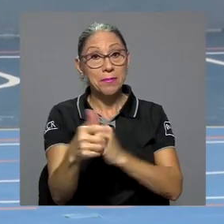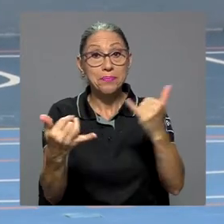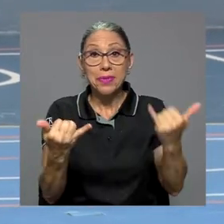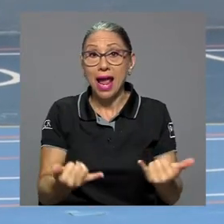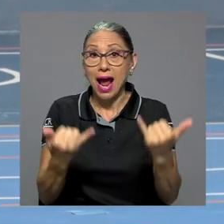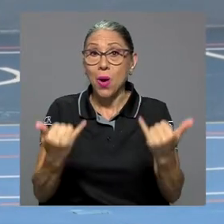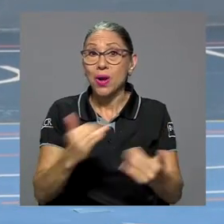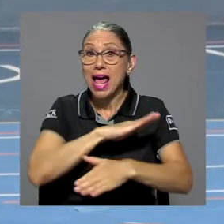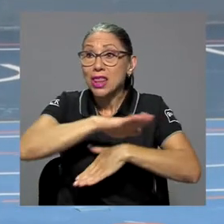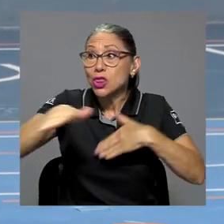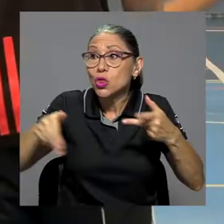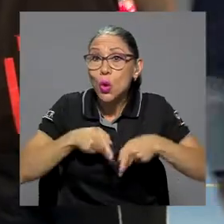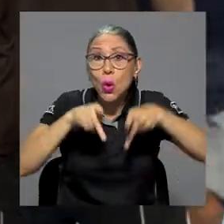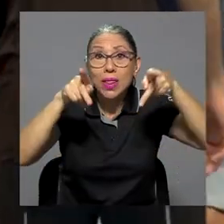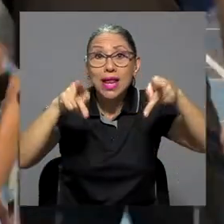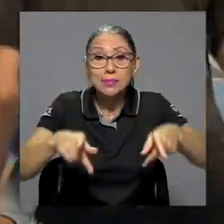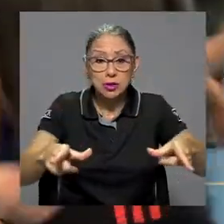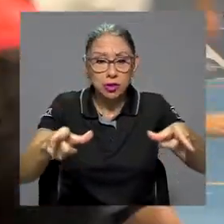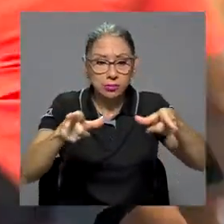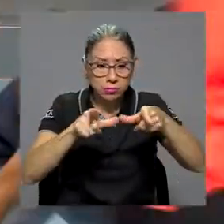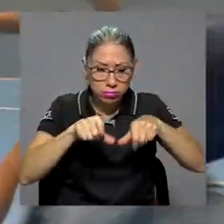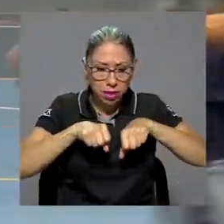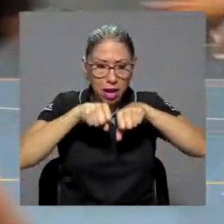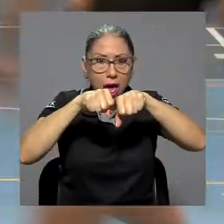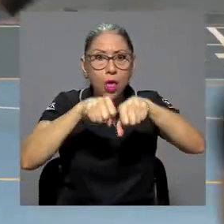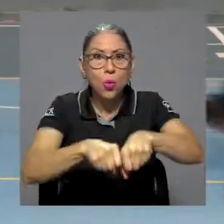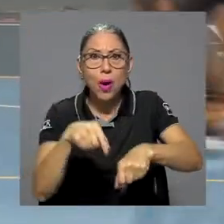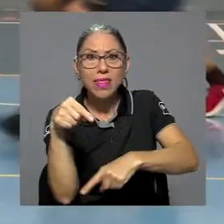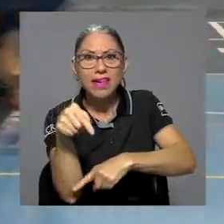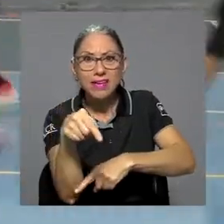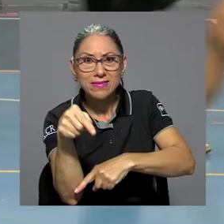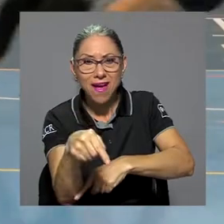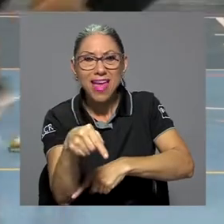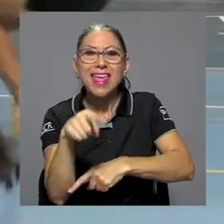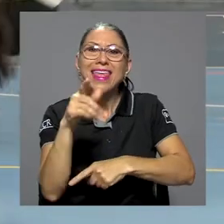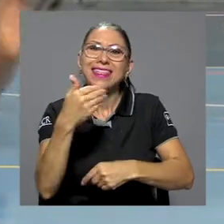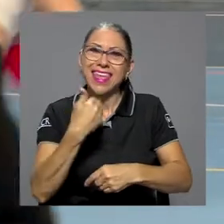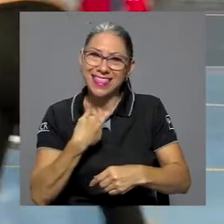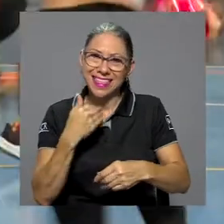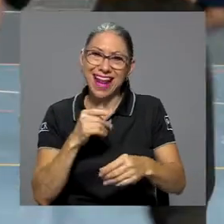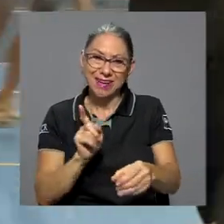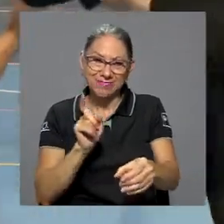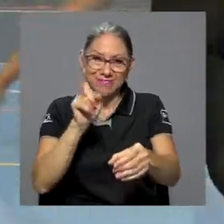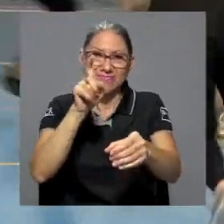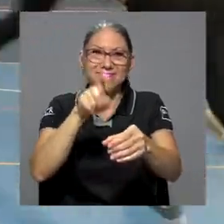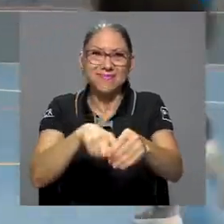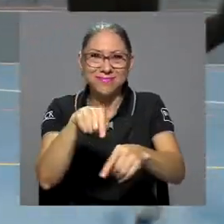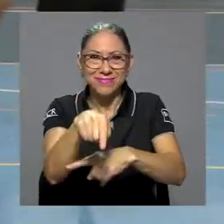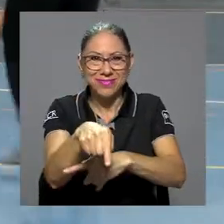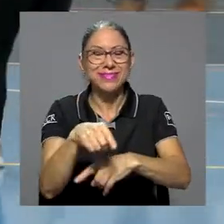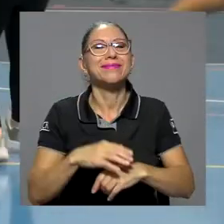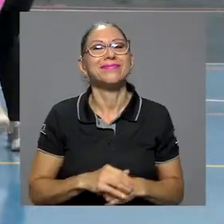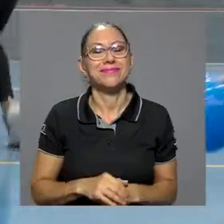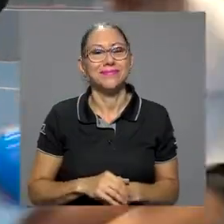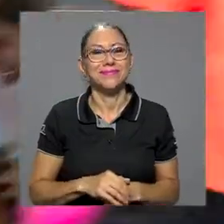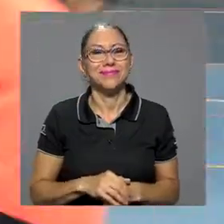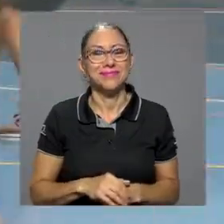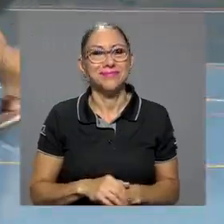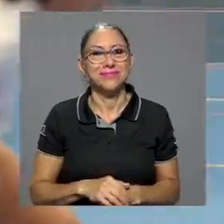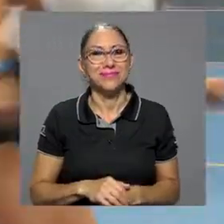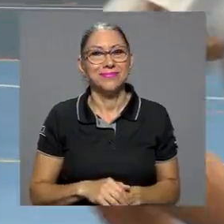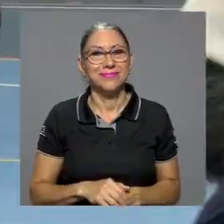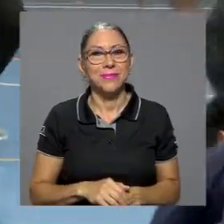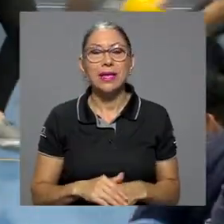ahora todo aquel graduado de esta rama del conocimiento tendrá un espacio al cual agremiarse.